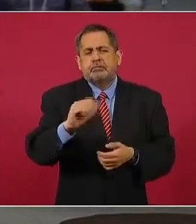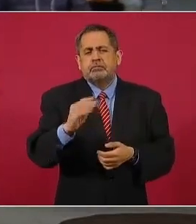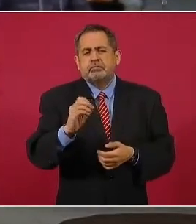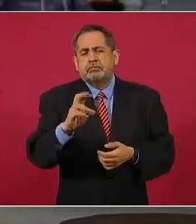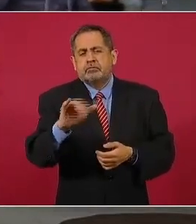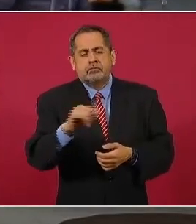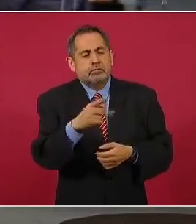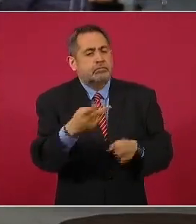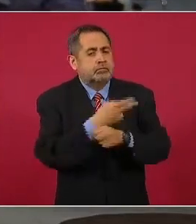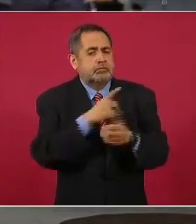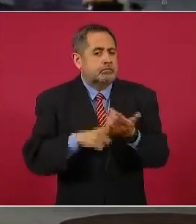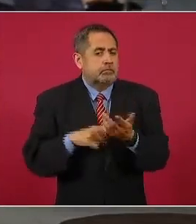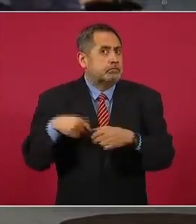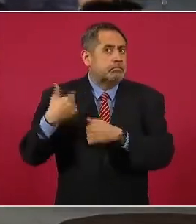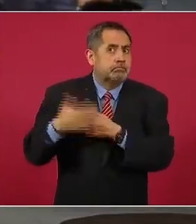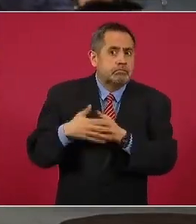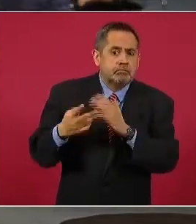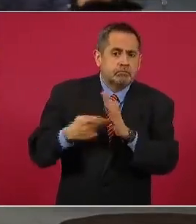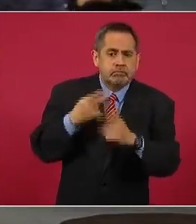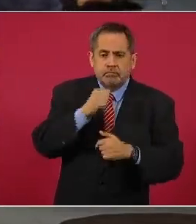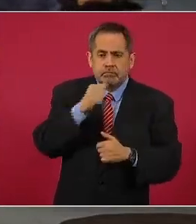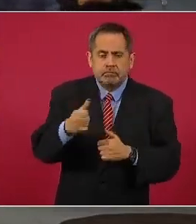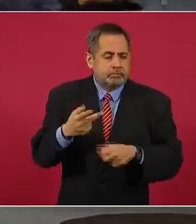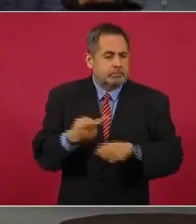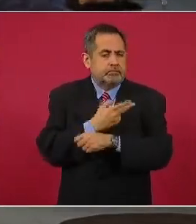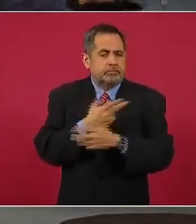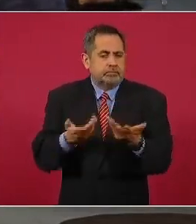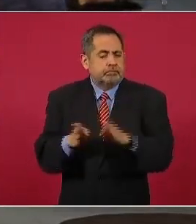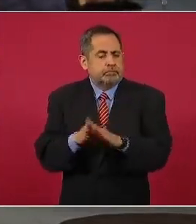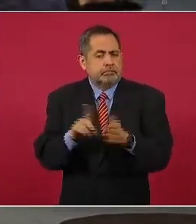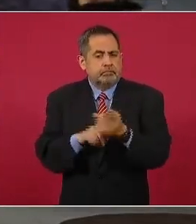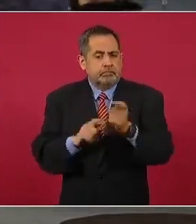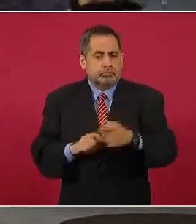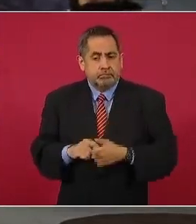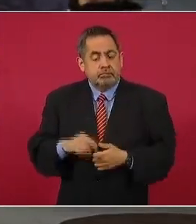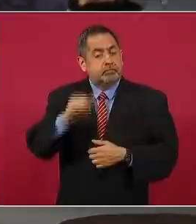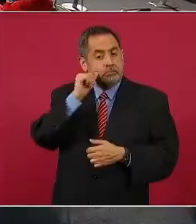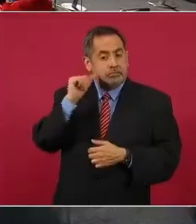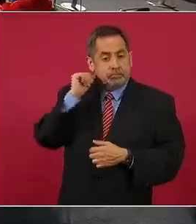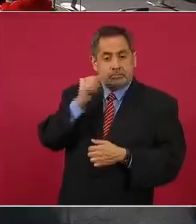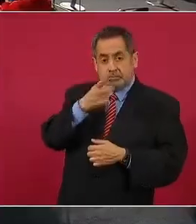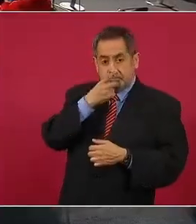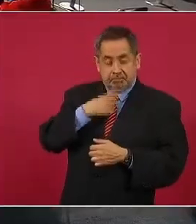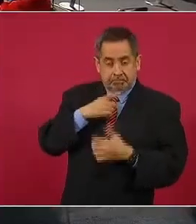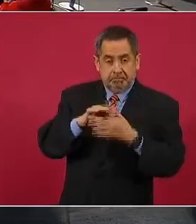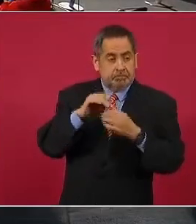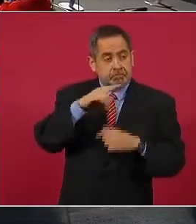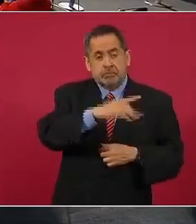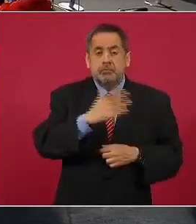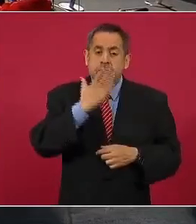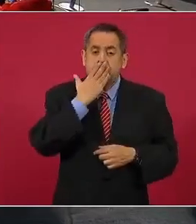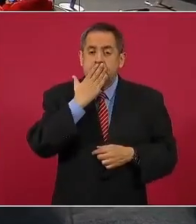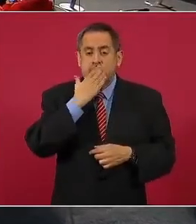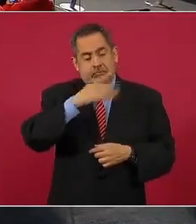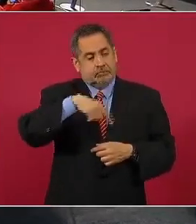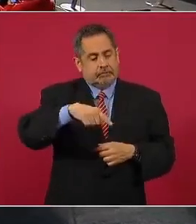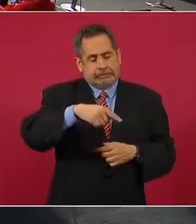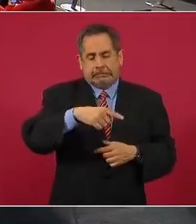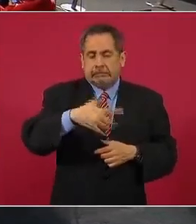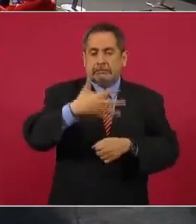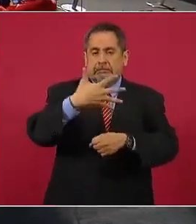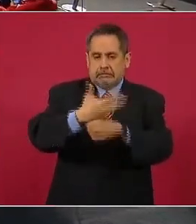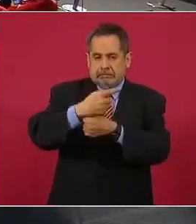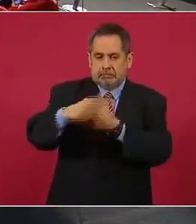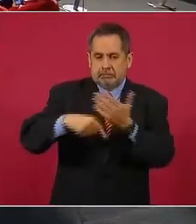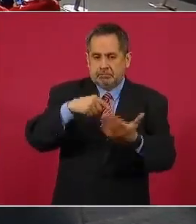y pues ¿qué se va a hacer para evitar que estos hechos se repitan? Ayer usted comentaba que Sonora salió en el quinto